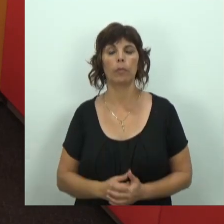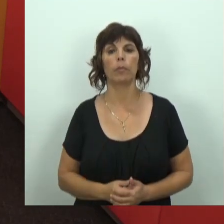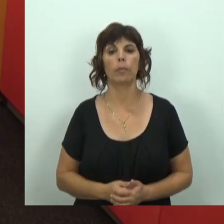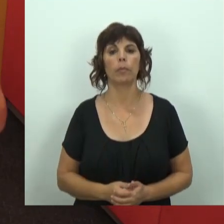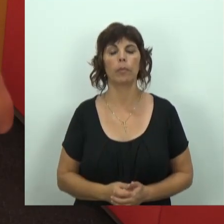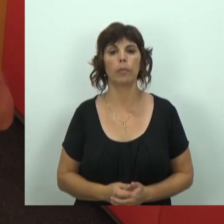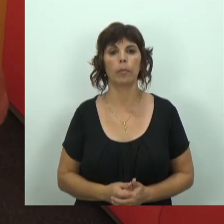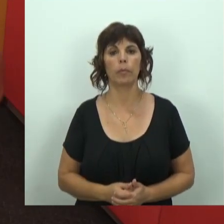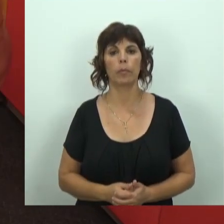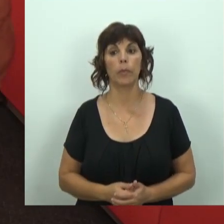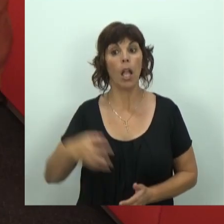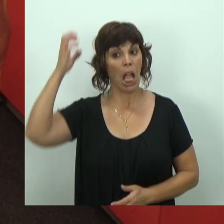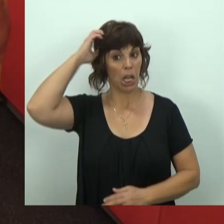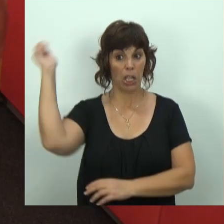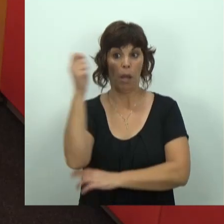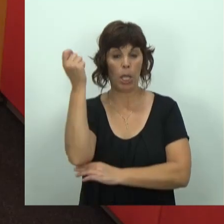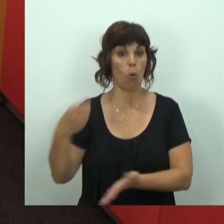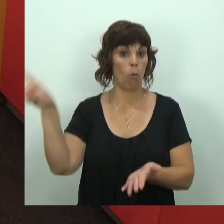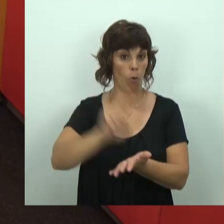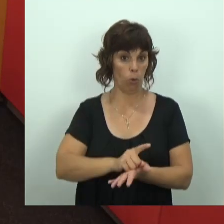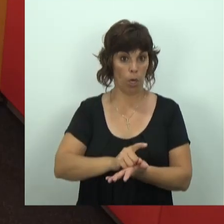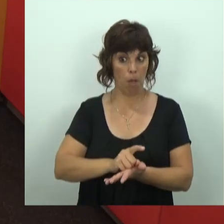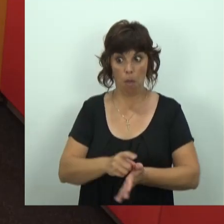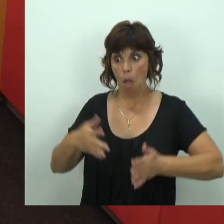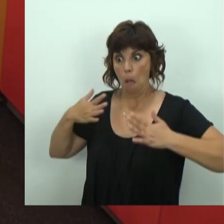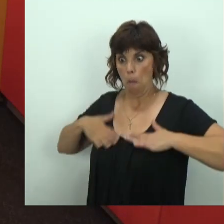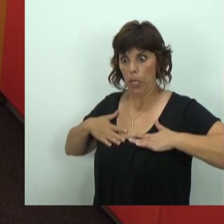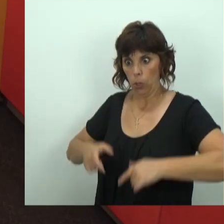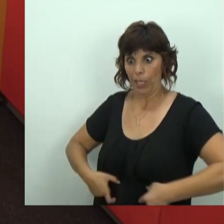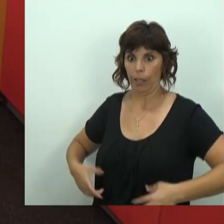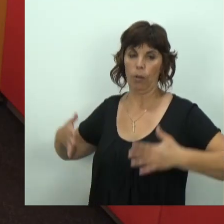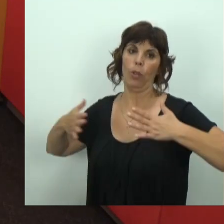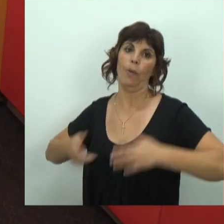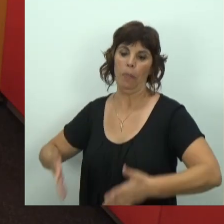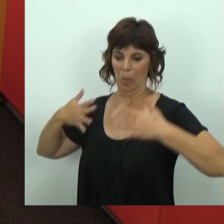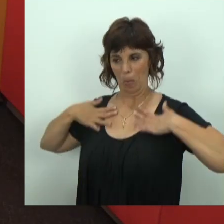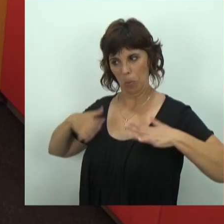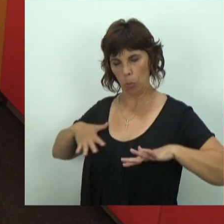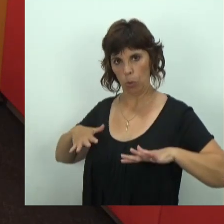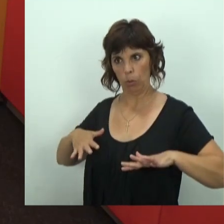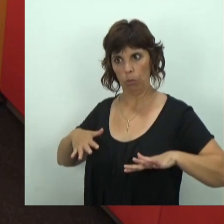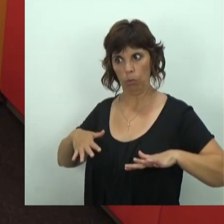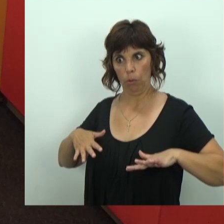También, ahí, David de nuevo, se pone el efod que no le correspondía.